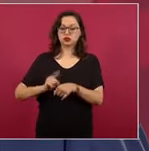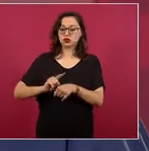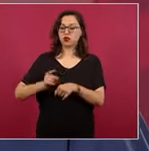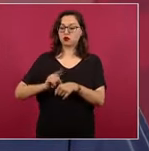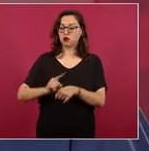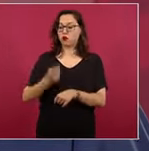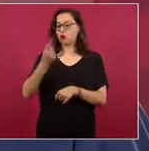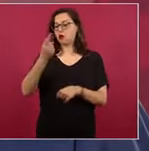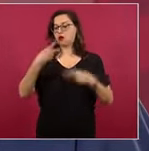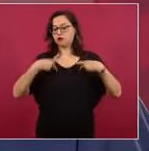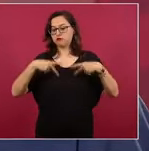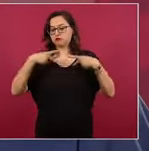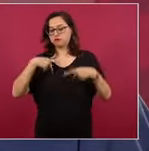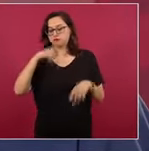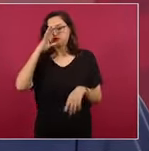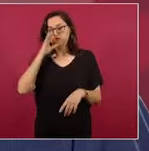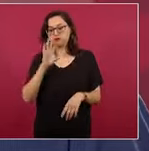cuando